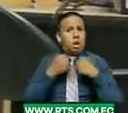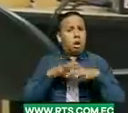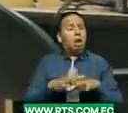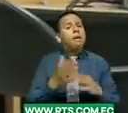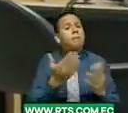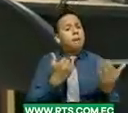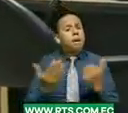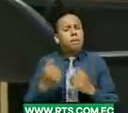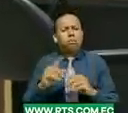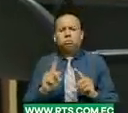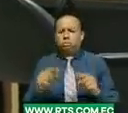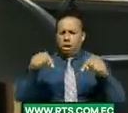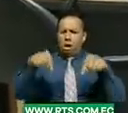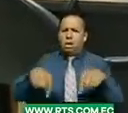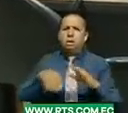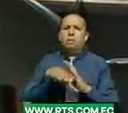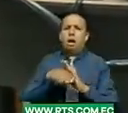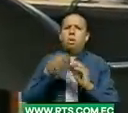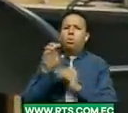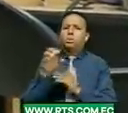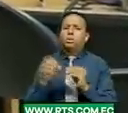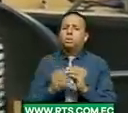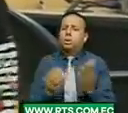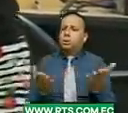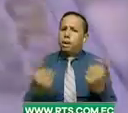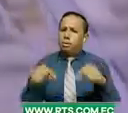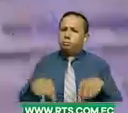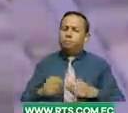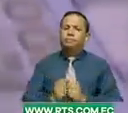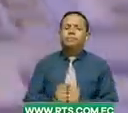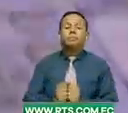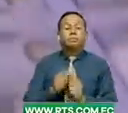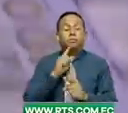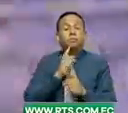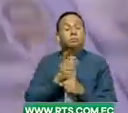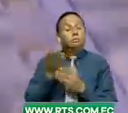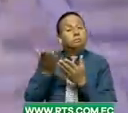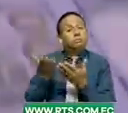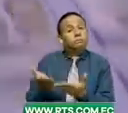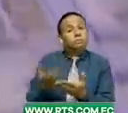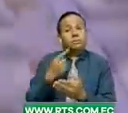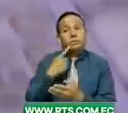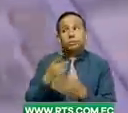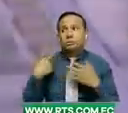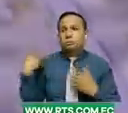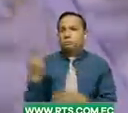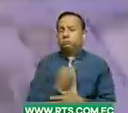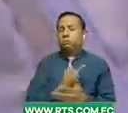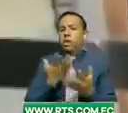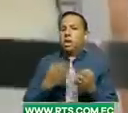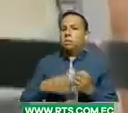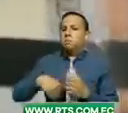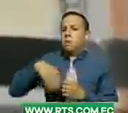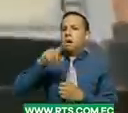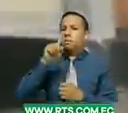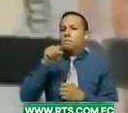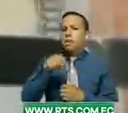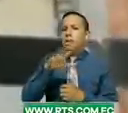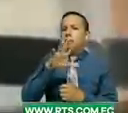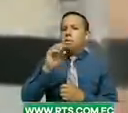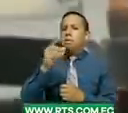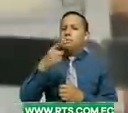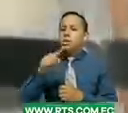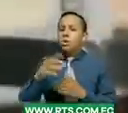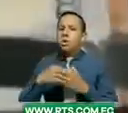Entre capital e inversiones, la disponibilidad del organismo supera los 500 millones de dólares. De esa